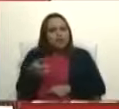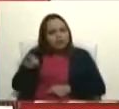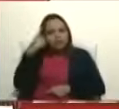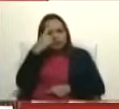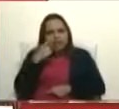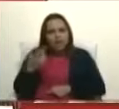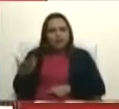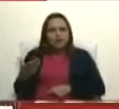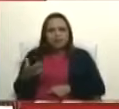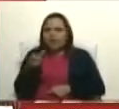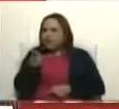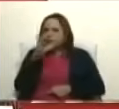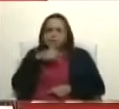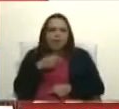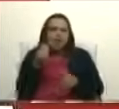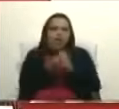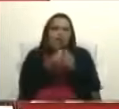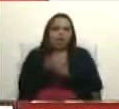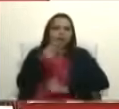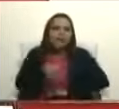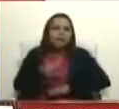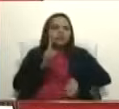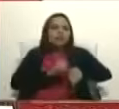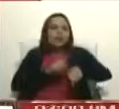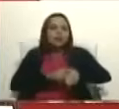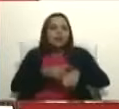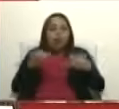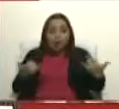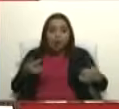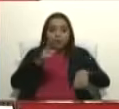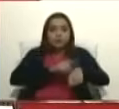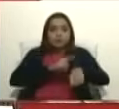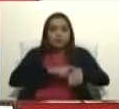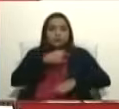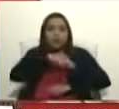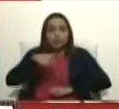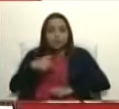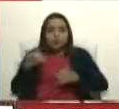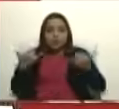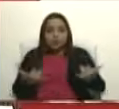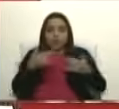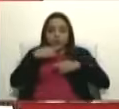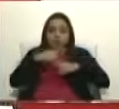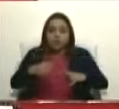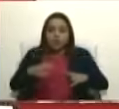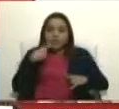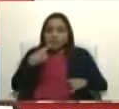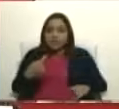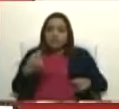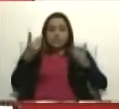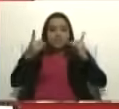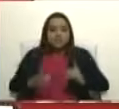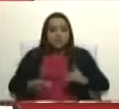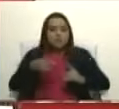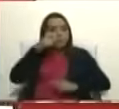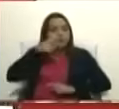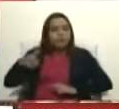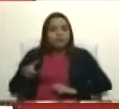serio esto, no es una mamadera de gallo. Es el momento y este es el momento. Y nosotros vamos a actuar de acuerdo a la orden que nos está dando nuestro pueblo.